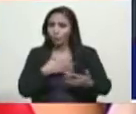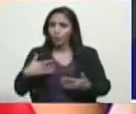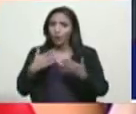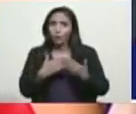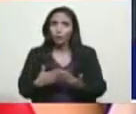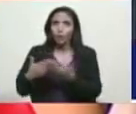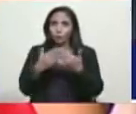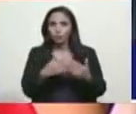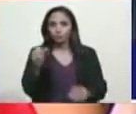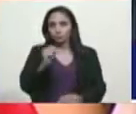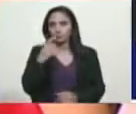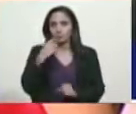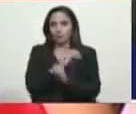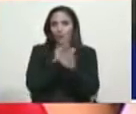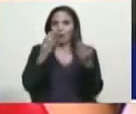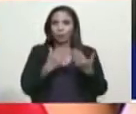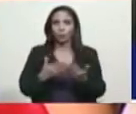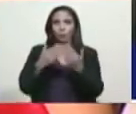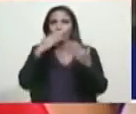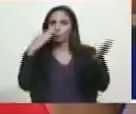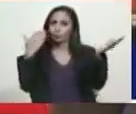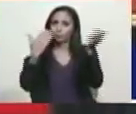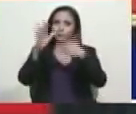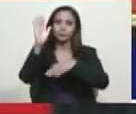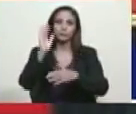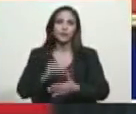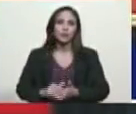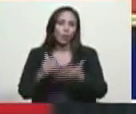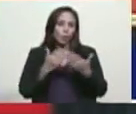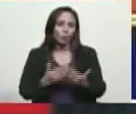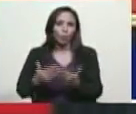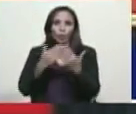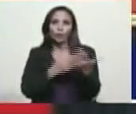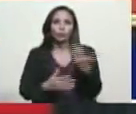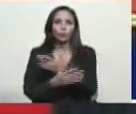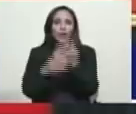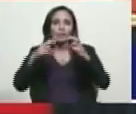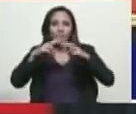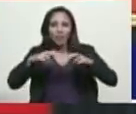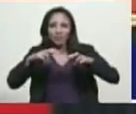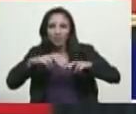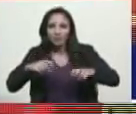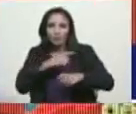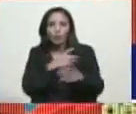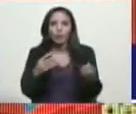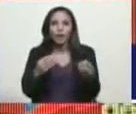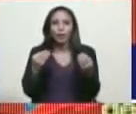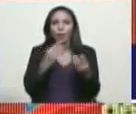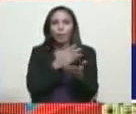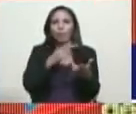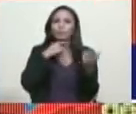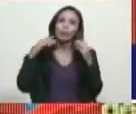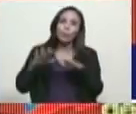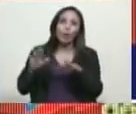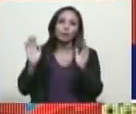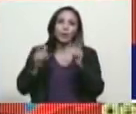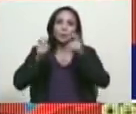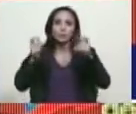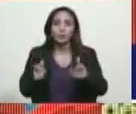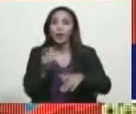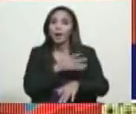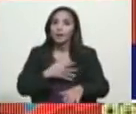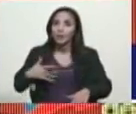estudiando? Sí, quiero seguir estudiando. Quiero estudiar criminología. Quiere decir que quiere estudiar en la Universidad